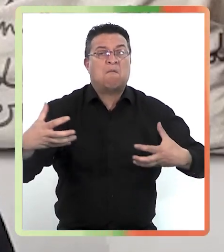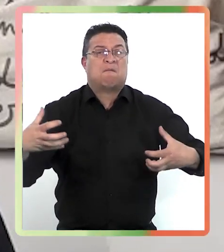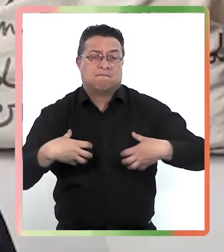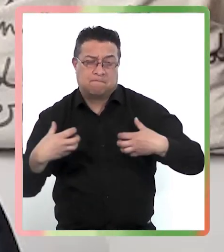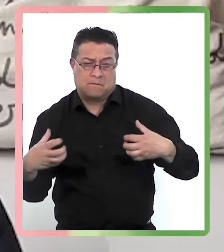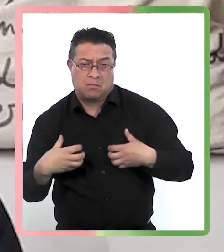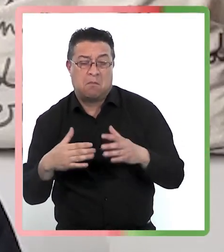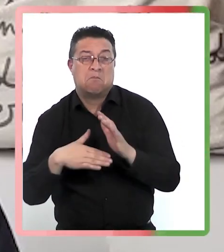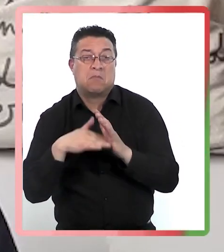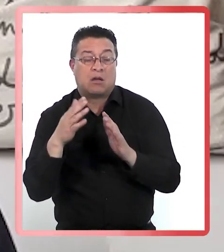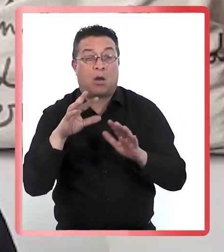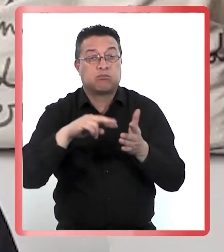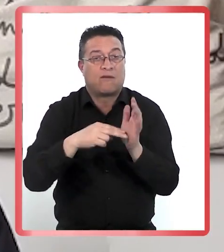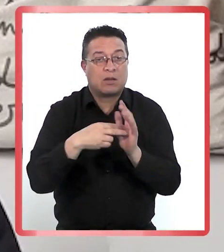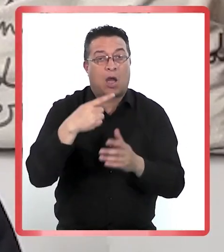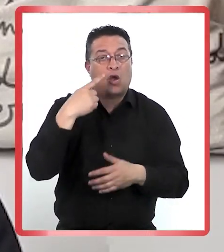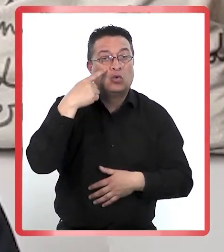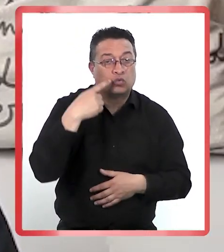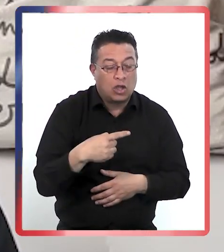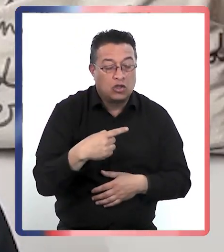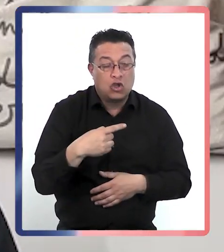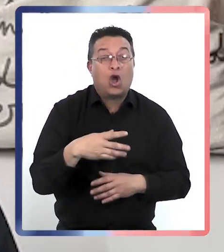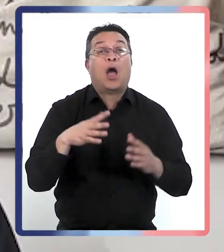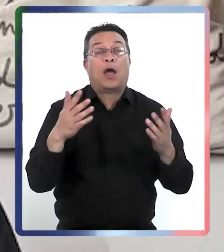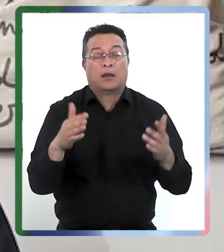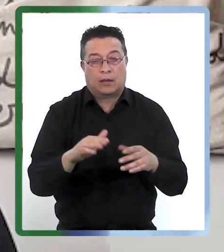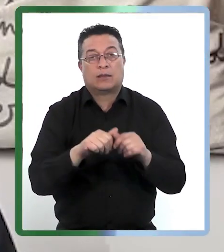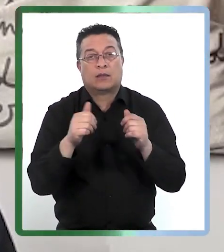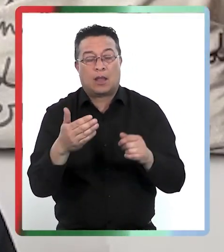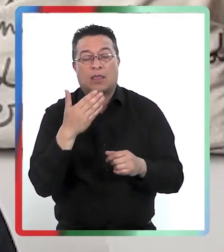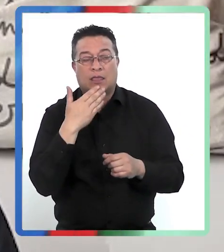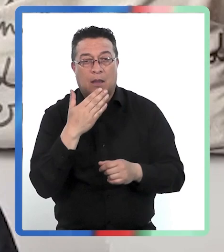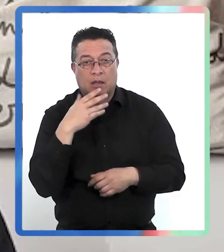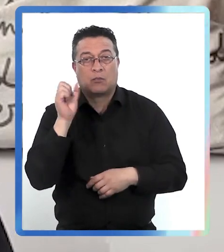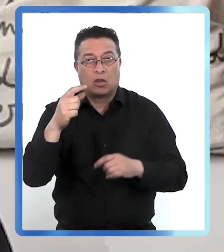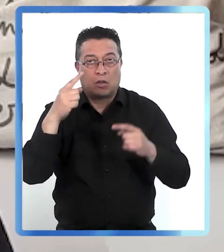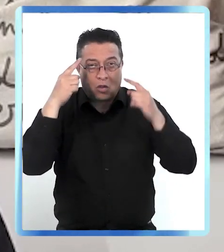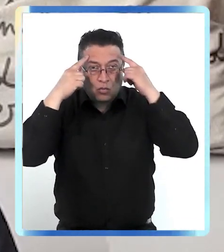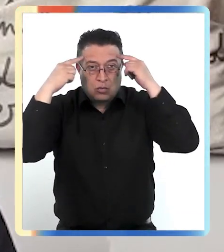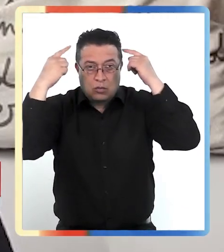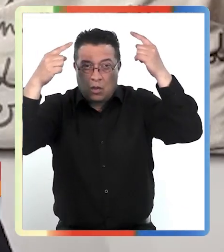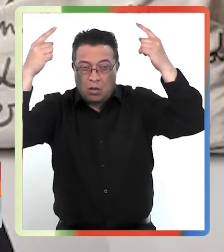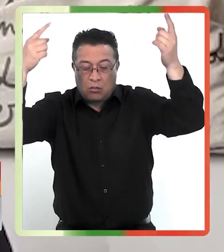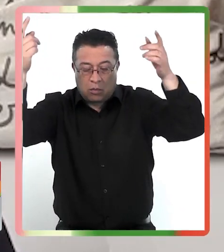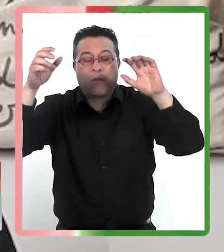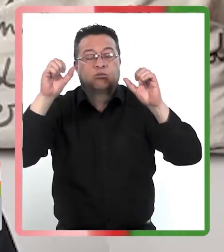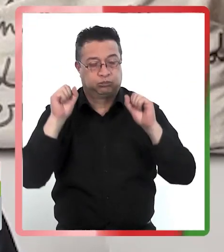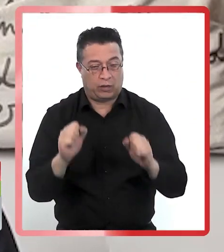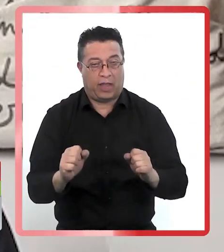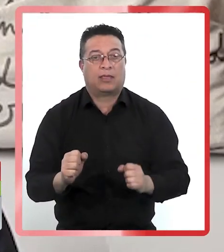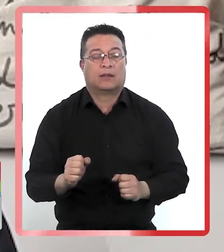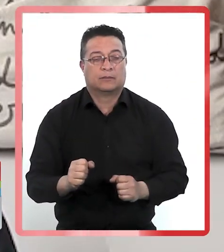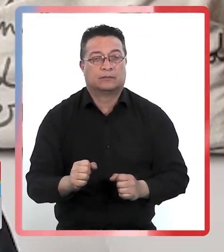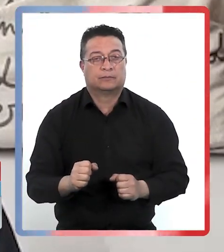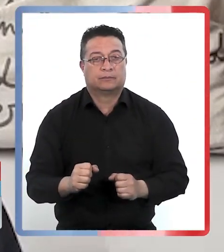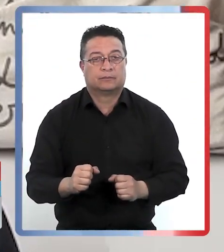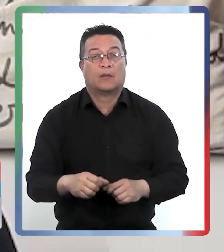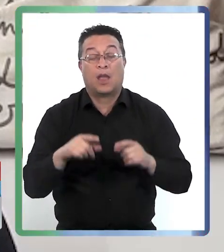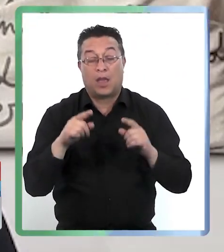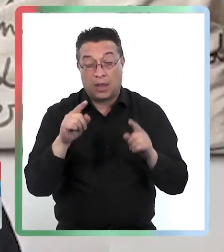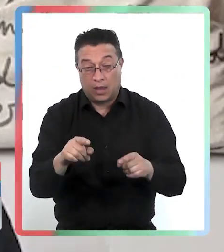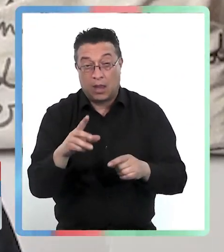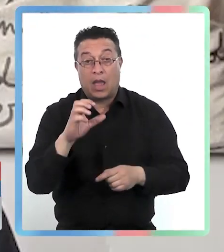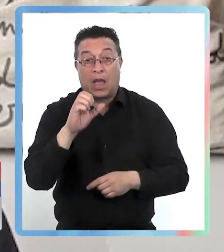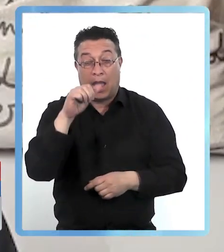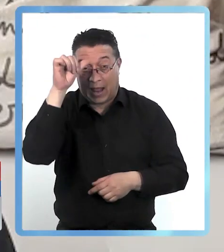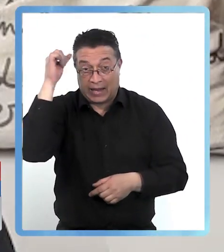ánimo, irritabilidad, problemas de sueño, hasta cuadros de alucinaciones o lo que nosotros llamamos psicosis. En